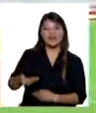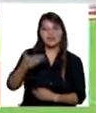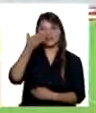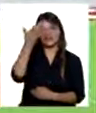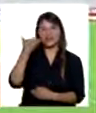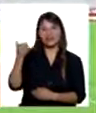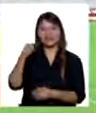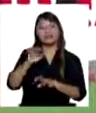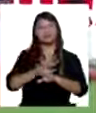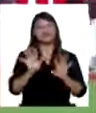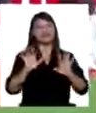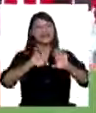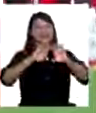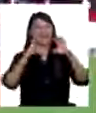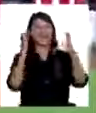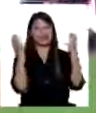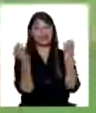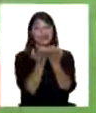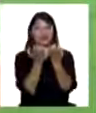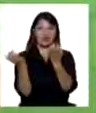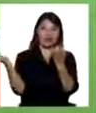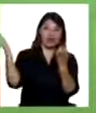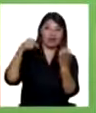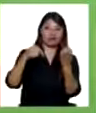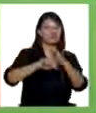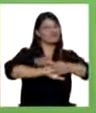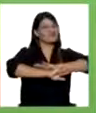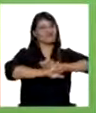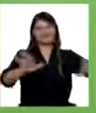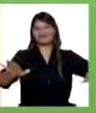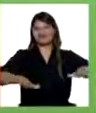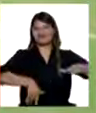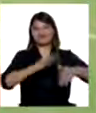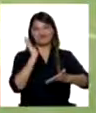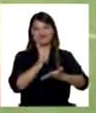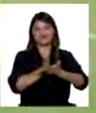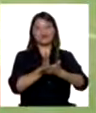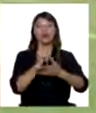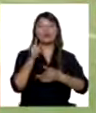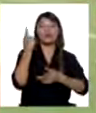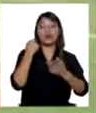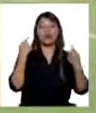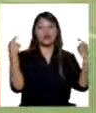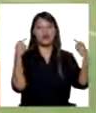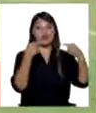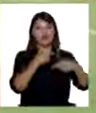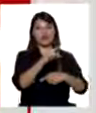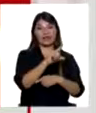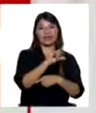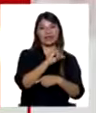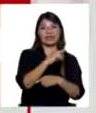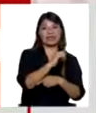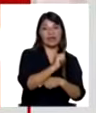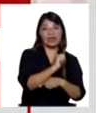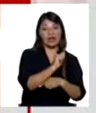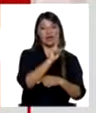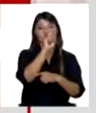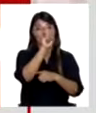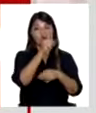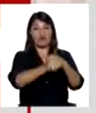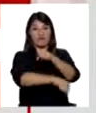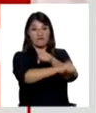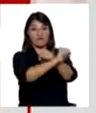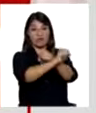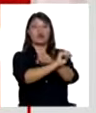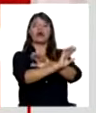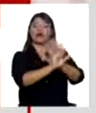decisión de suspender el ingreso de hinchas a las tribunas populares de los estadios durante el campeonato de la Liga 1 del fútbol. De no cesar la